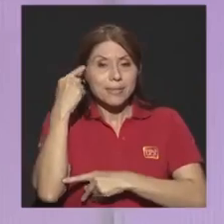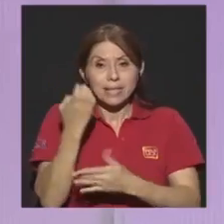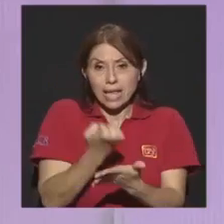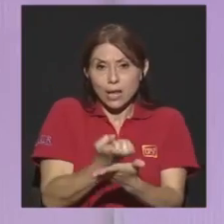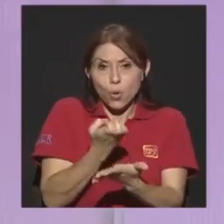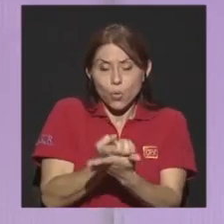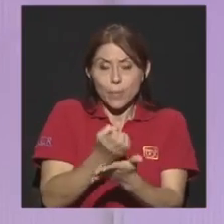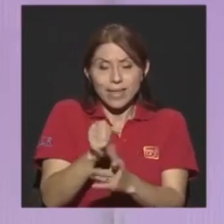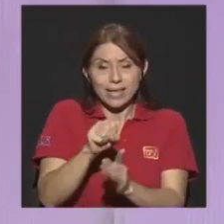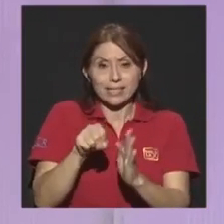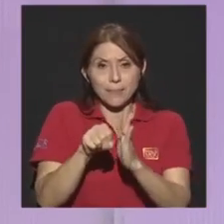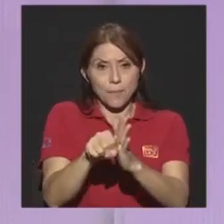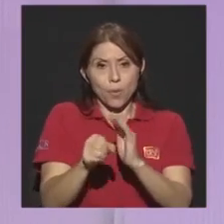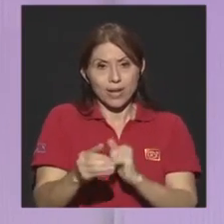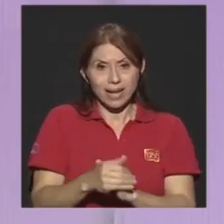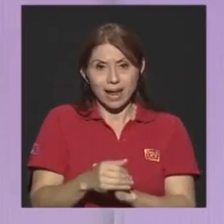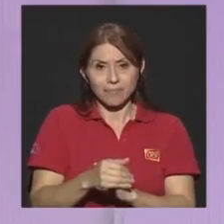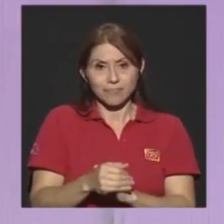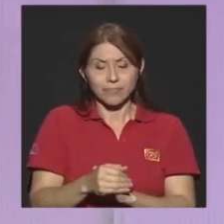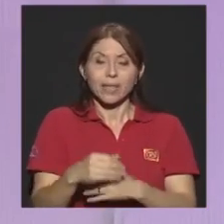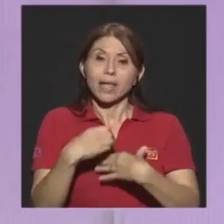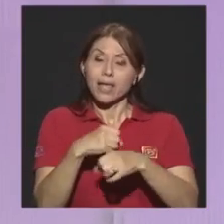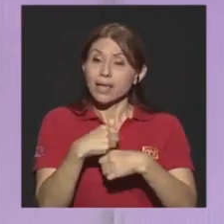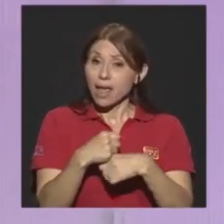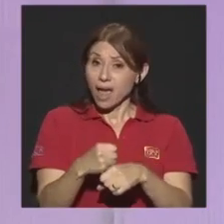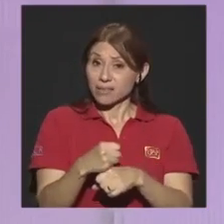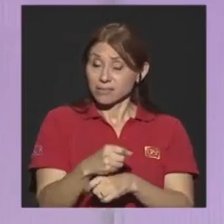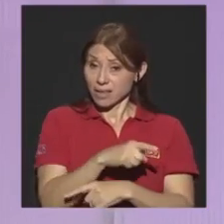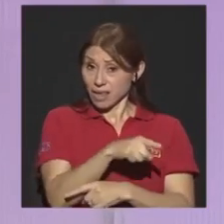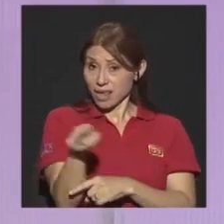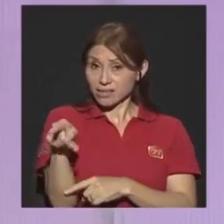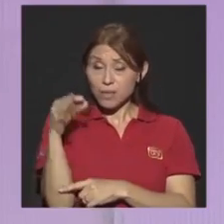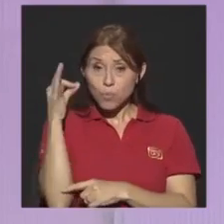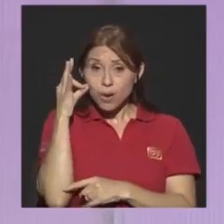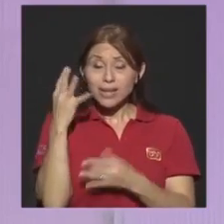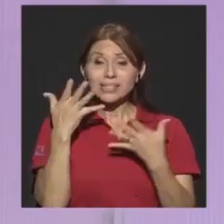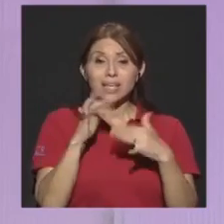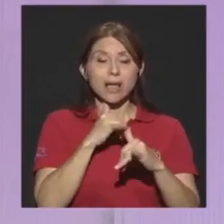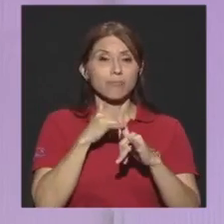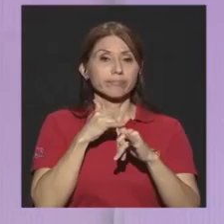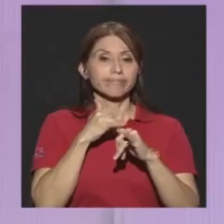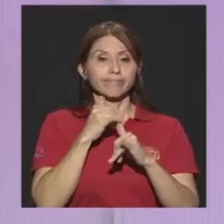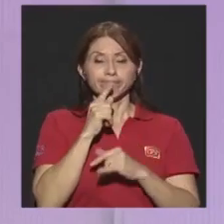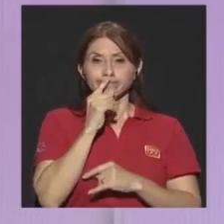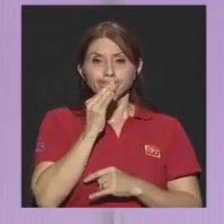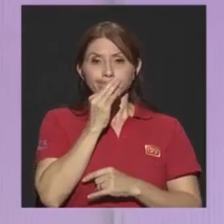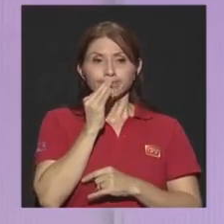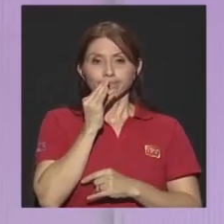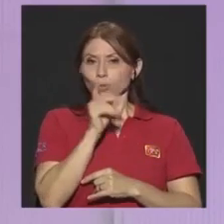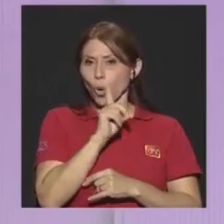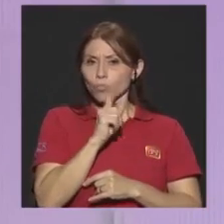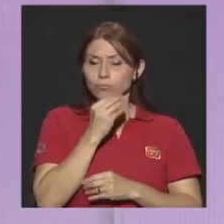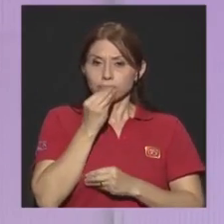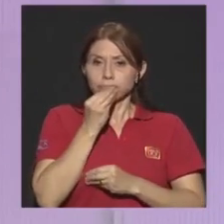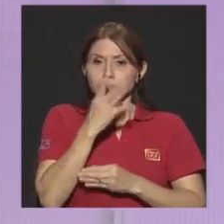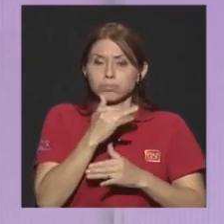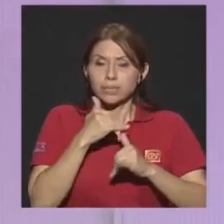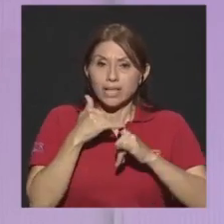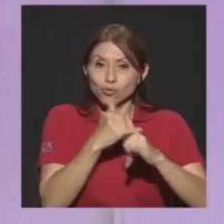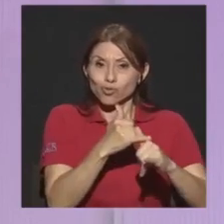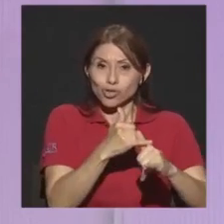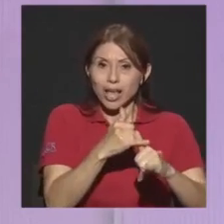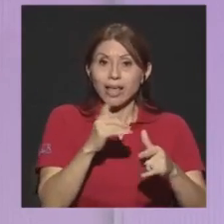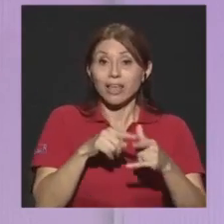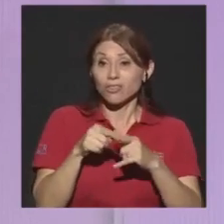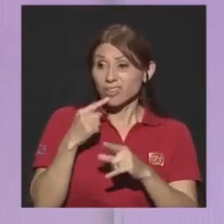que posiciona a las mujeres que denuncian violencia sexual o cualquier otro tipo de violencia como